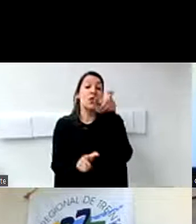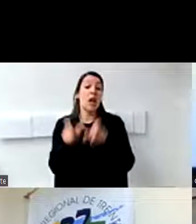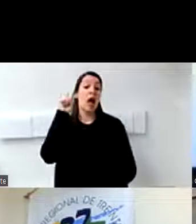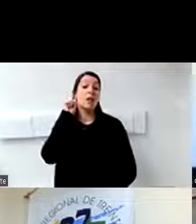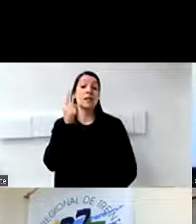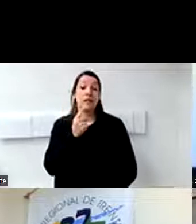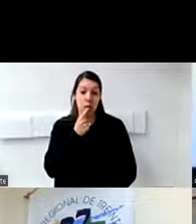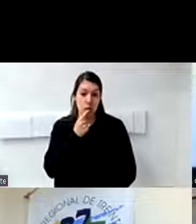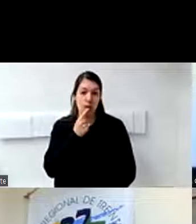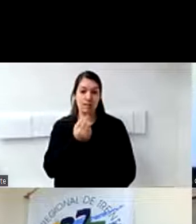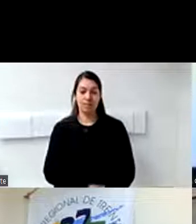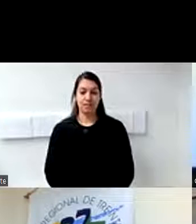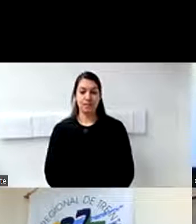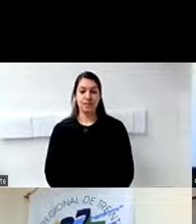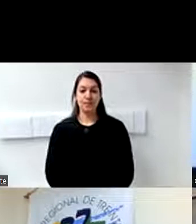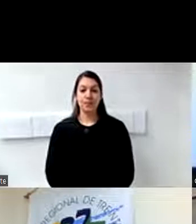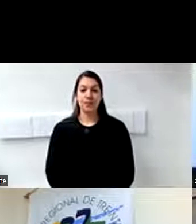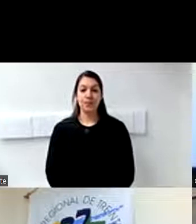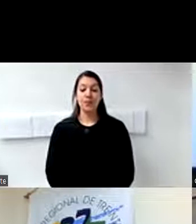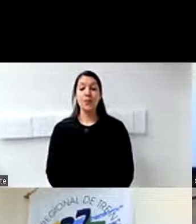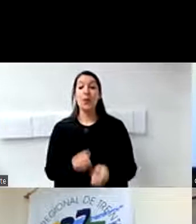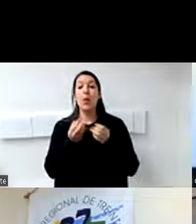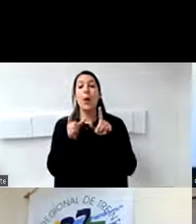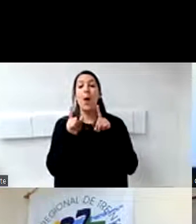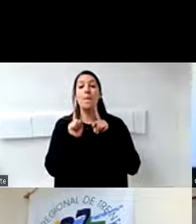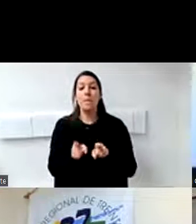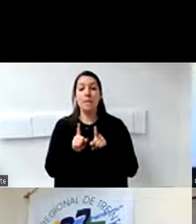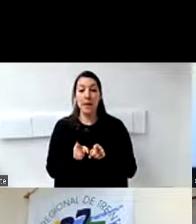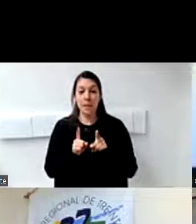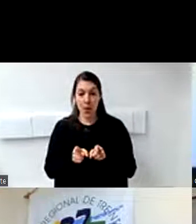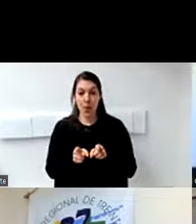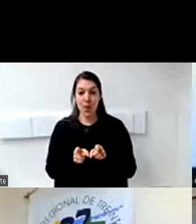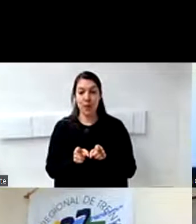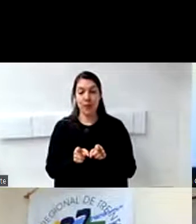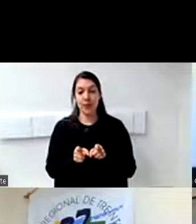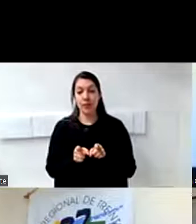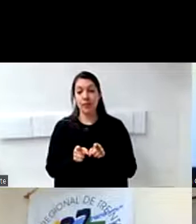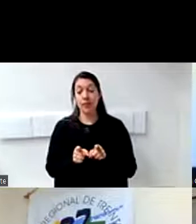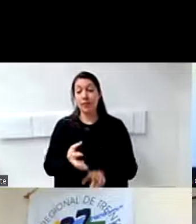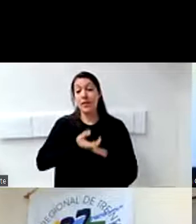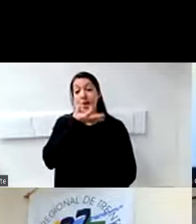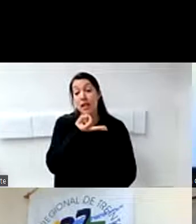con discapacidad, ¿no? Bien, lo mismo pasa con, les aclaro, con